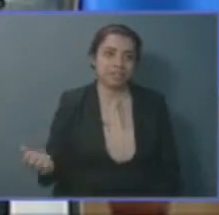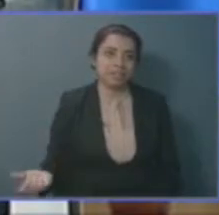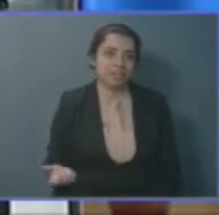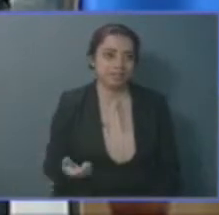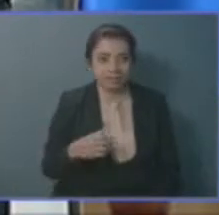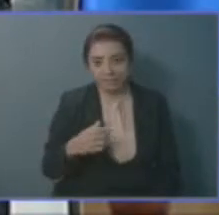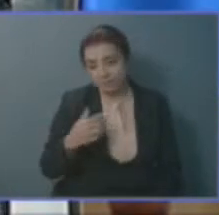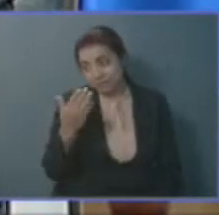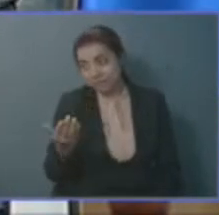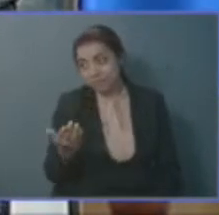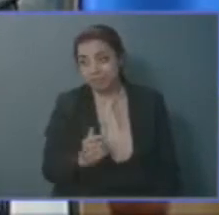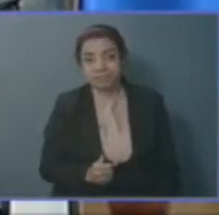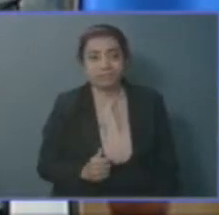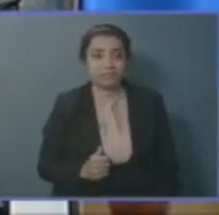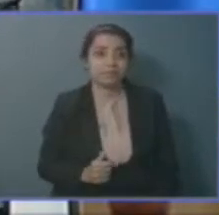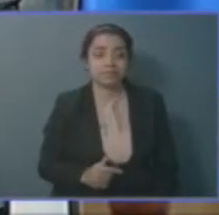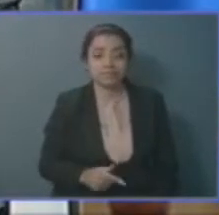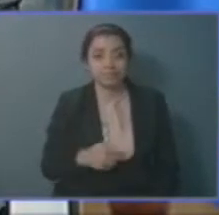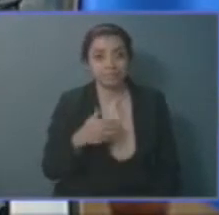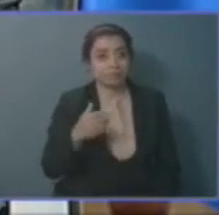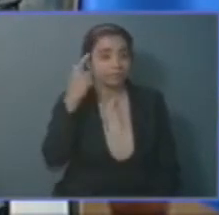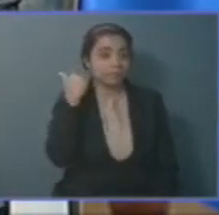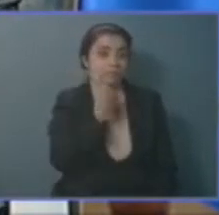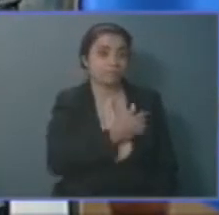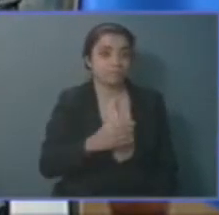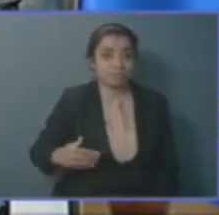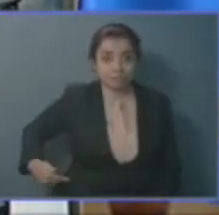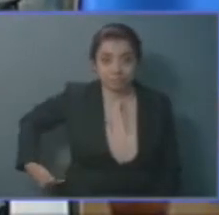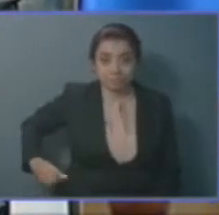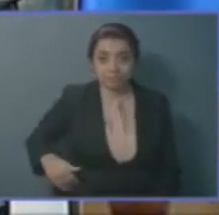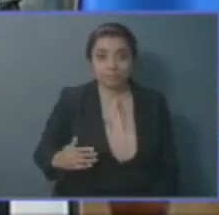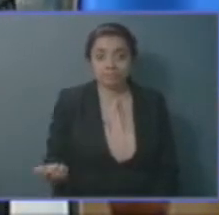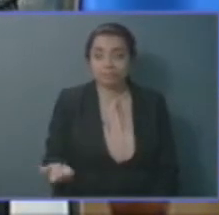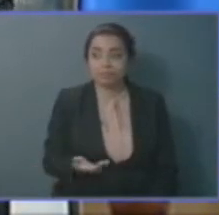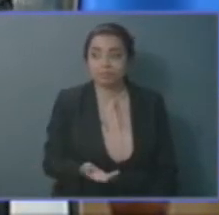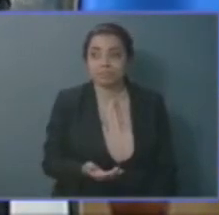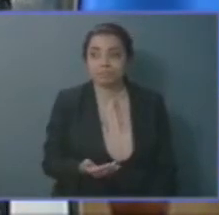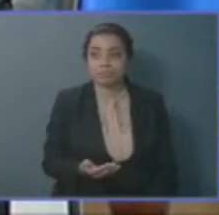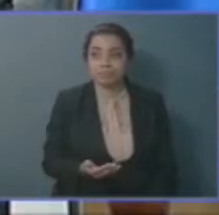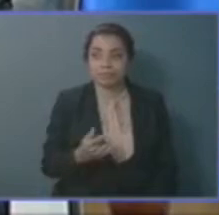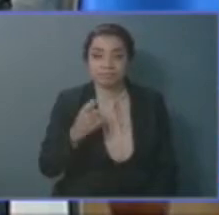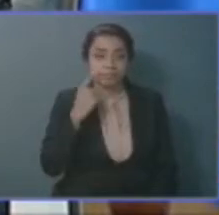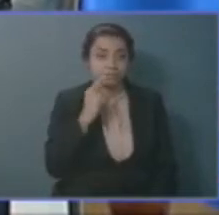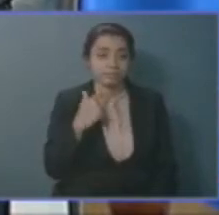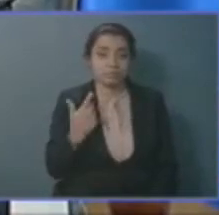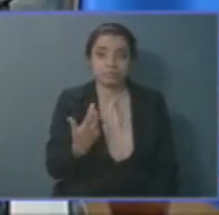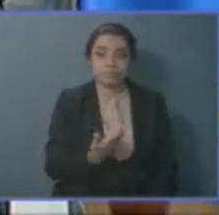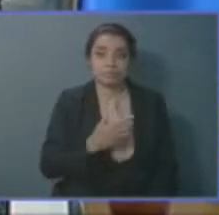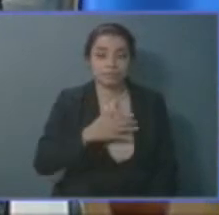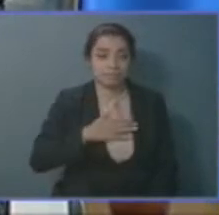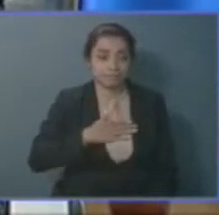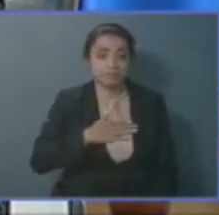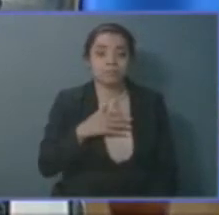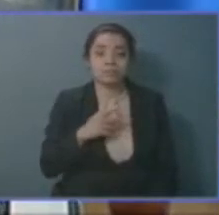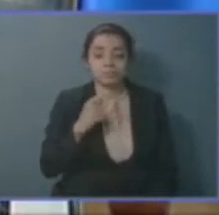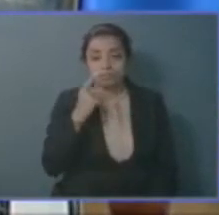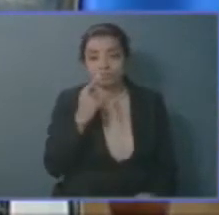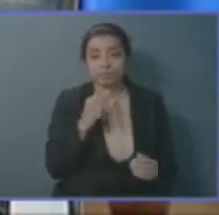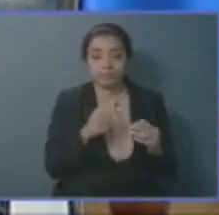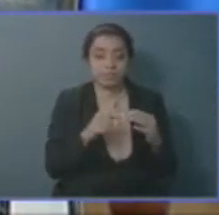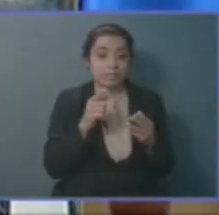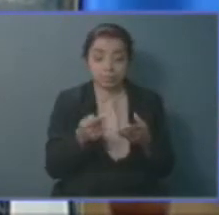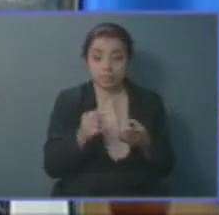obstante, fue vetado por el presidente de la República. Eso es lo que tenemos nosotros hoy, y que por cierto